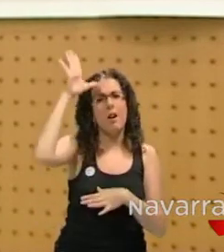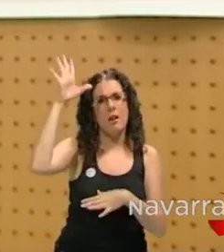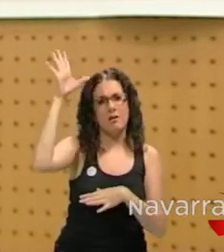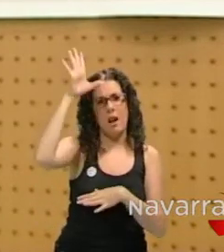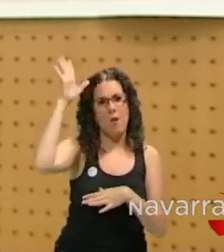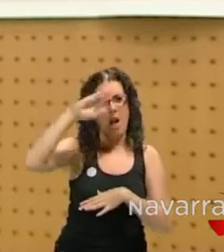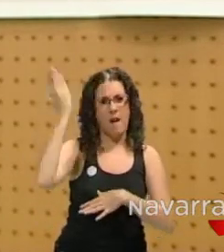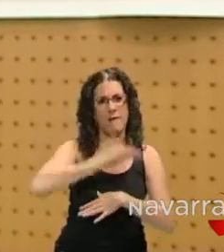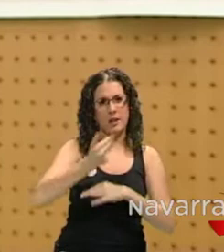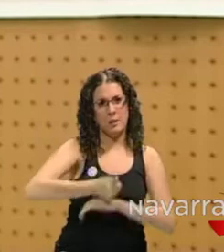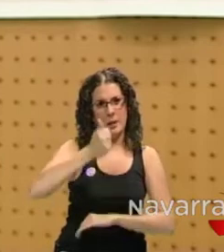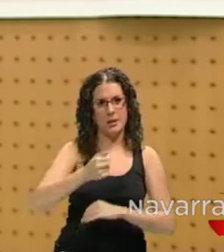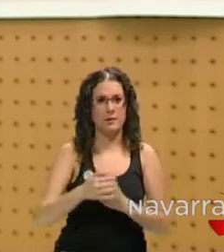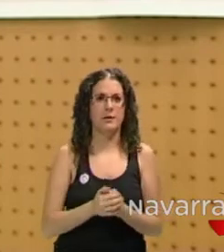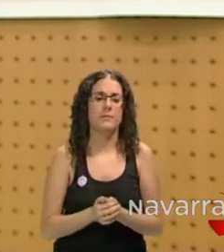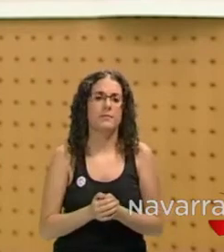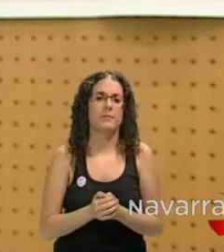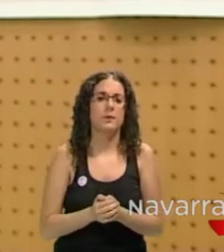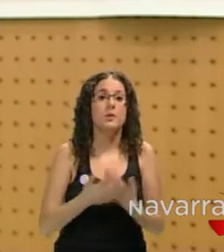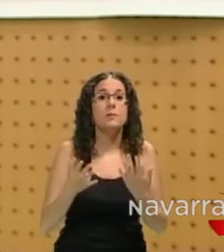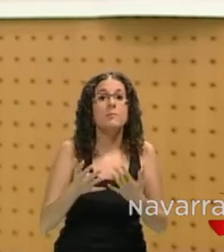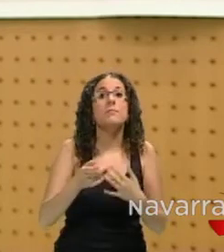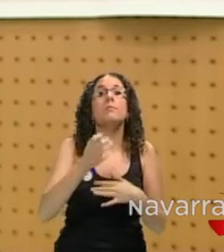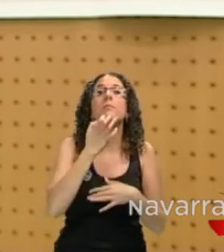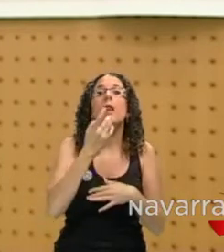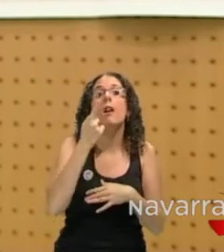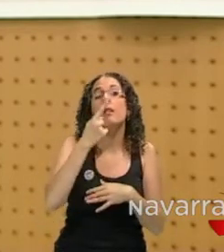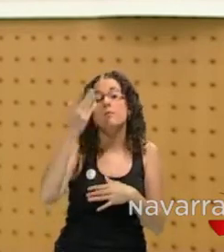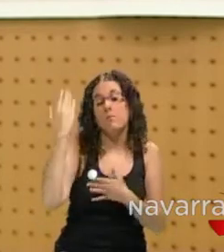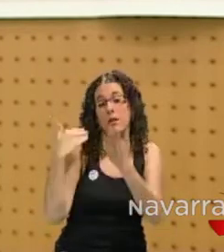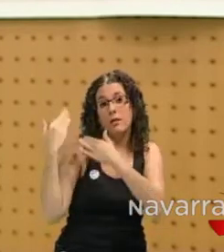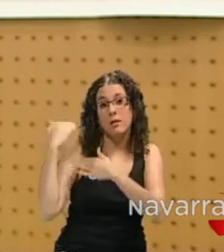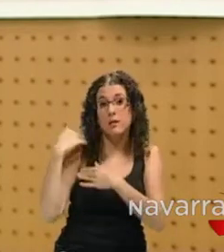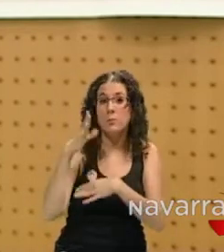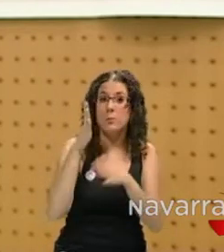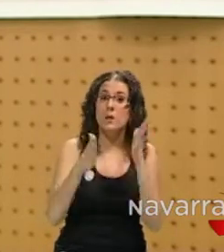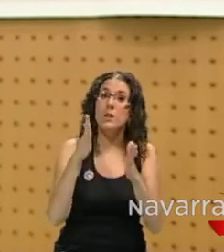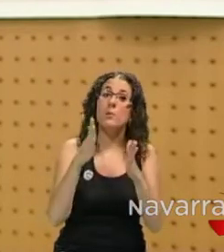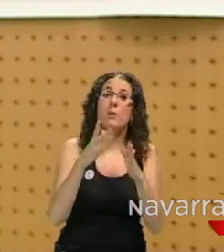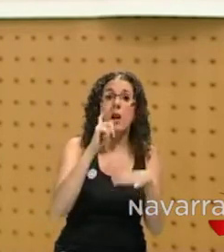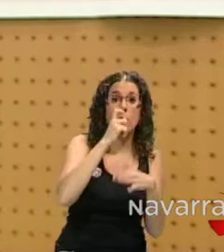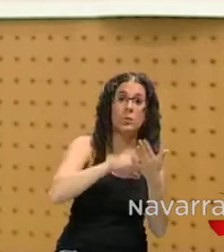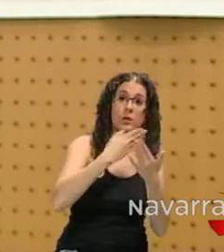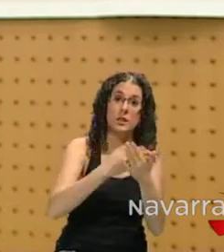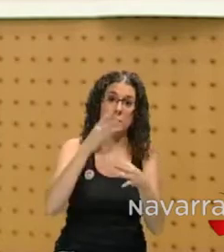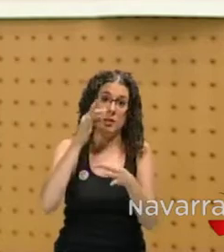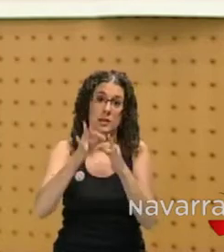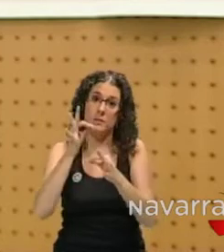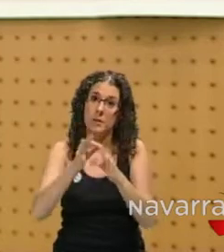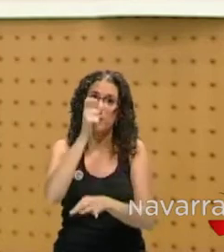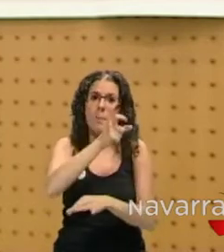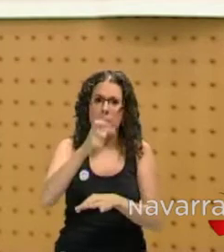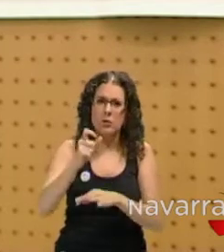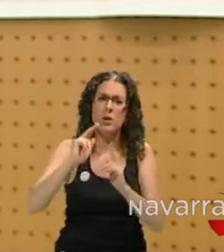muertos extras, ¿no? Que no tocaban, ¿no? En toda Europa de junio a septiembre, y básicamente era gente mayor que vivía sola en sus casas.